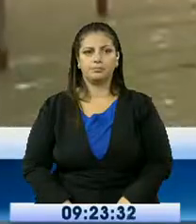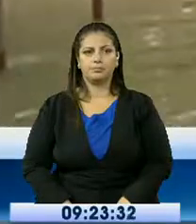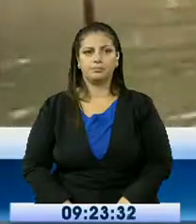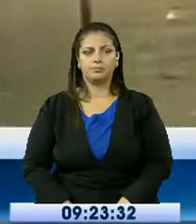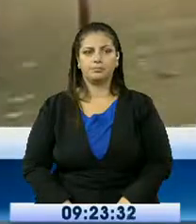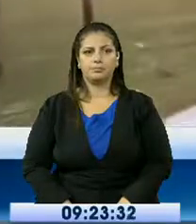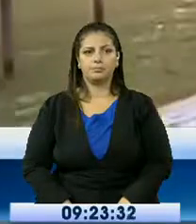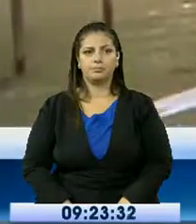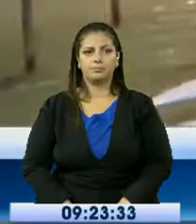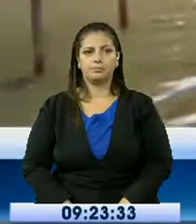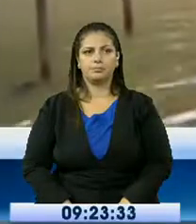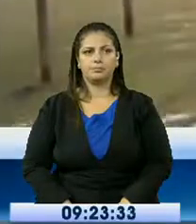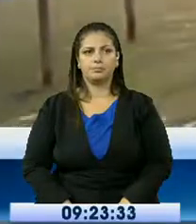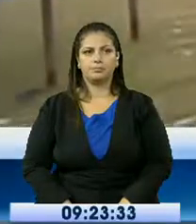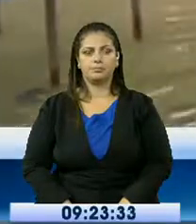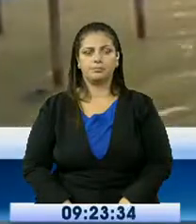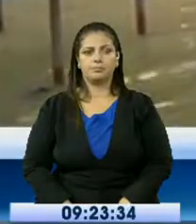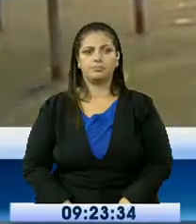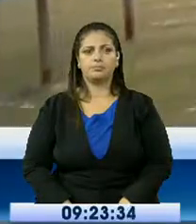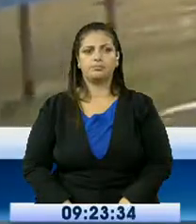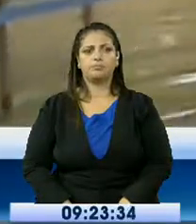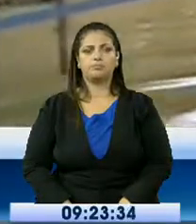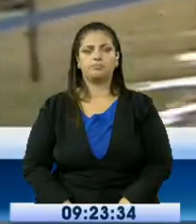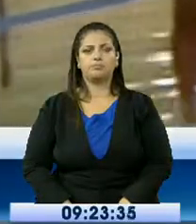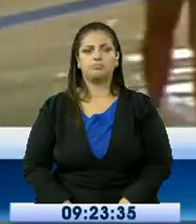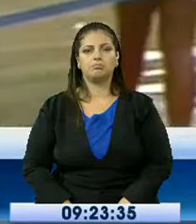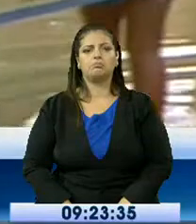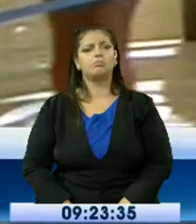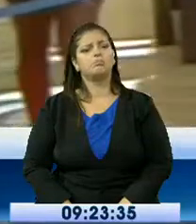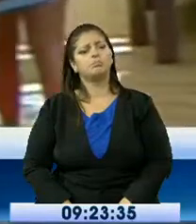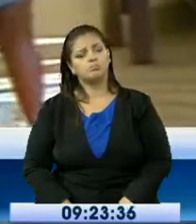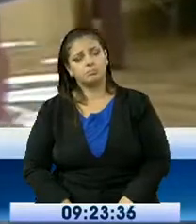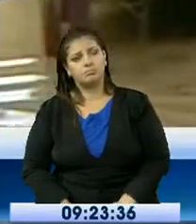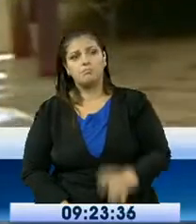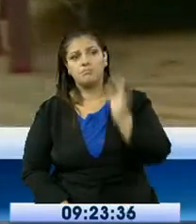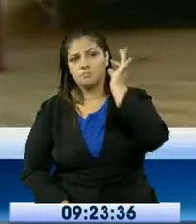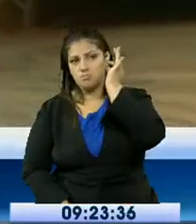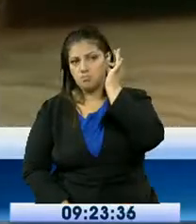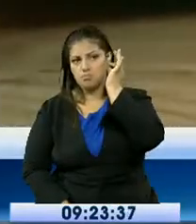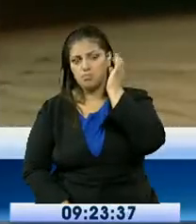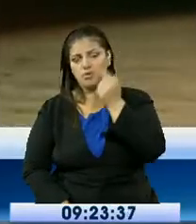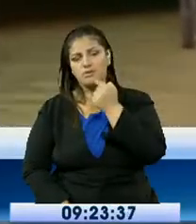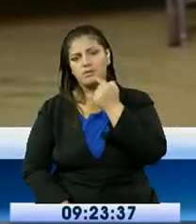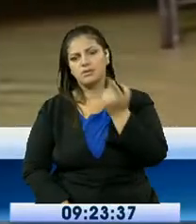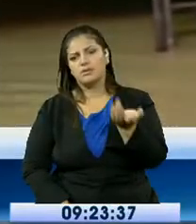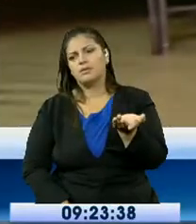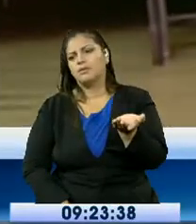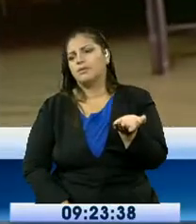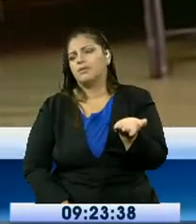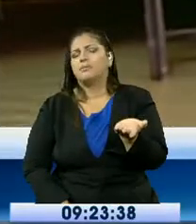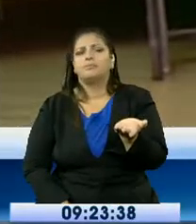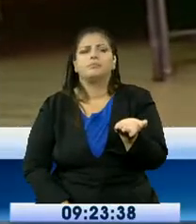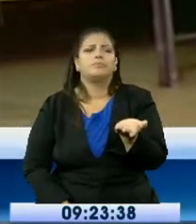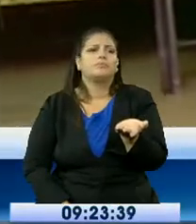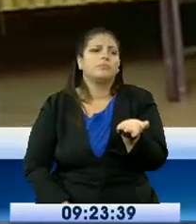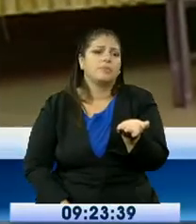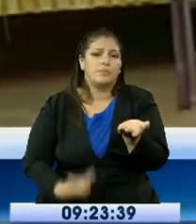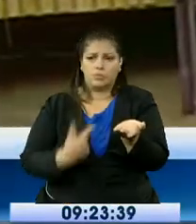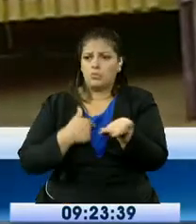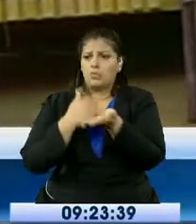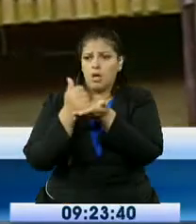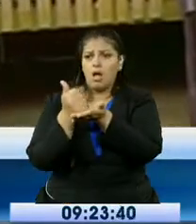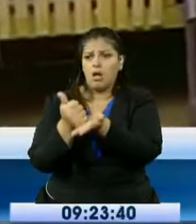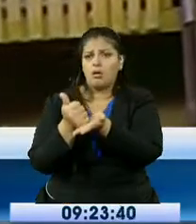ayuda, requieren rellenar los terrenos. Queremos rellenar para que venga a rellenar, pero nosotros también queremos